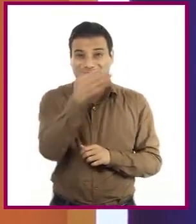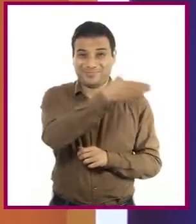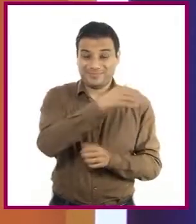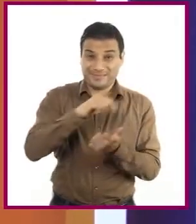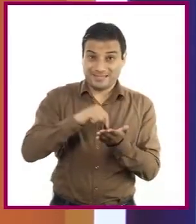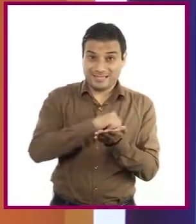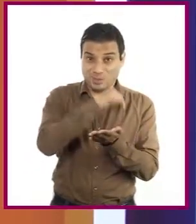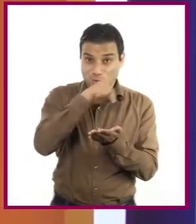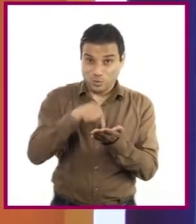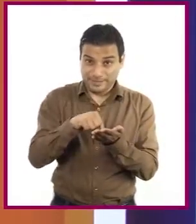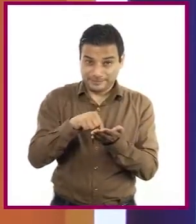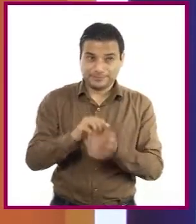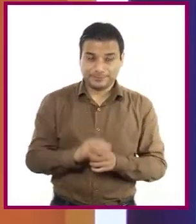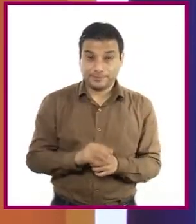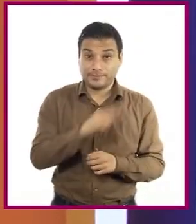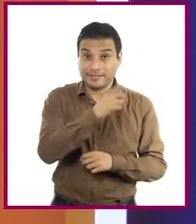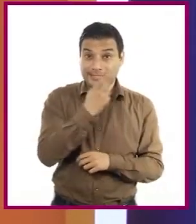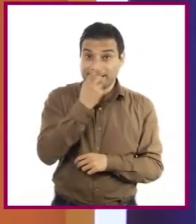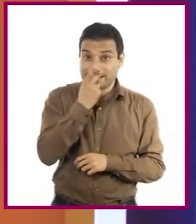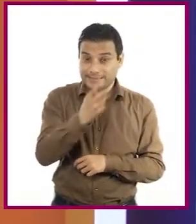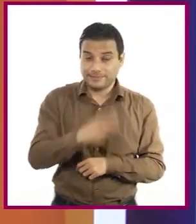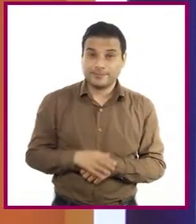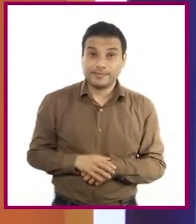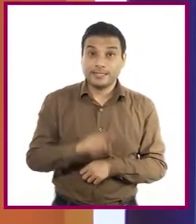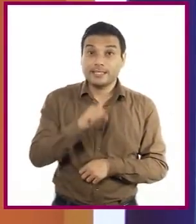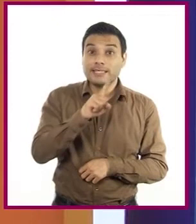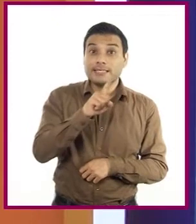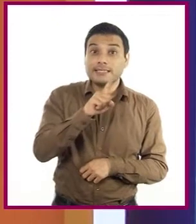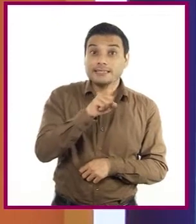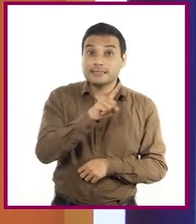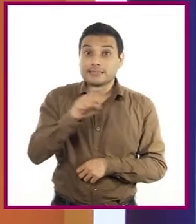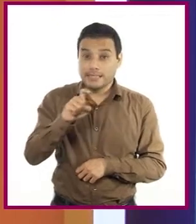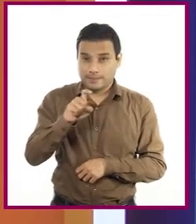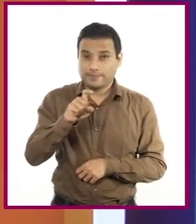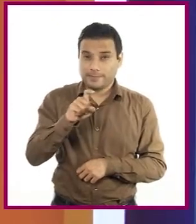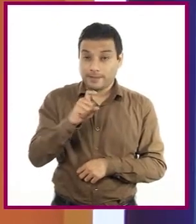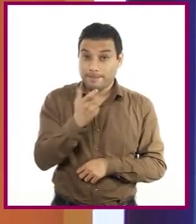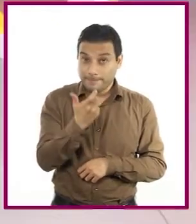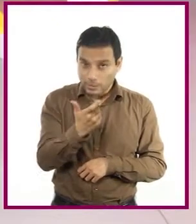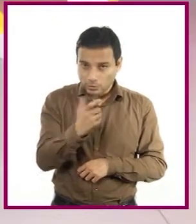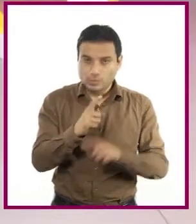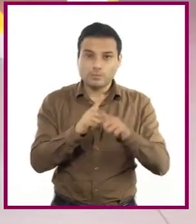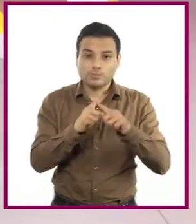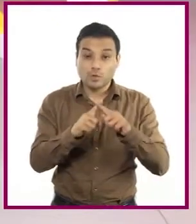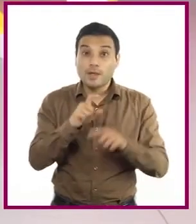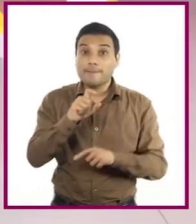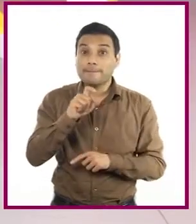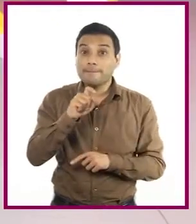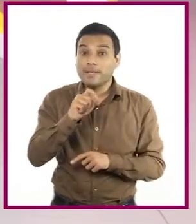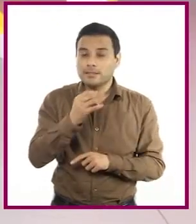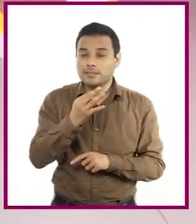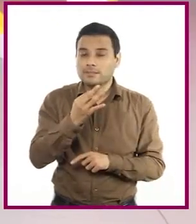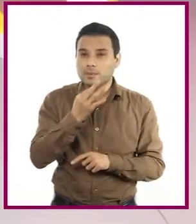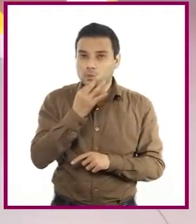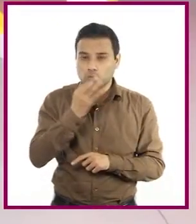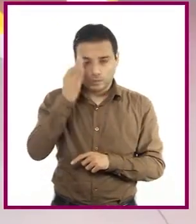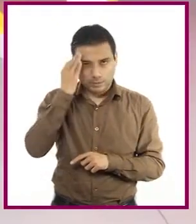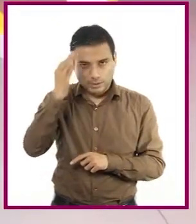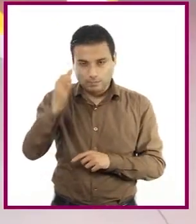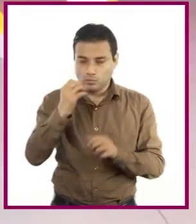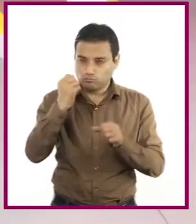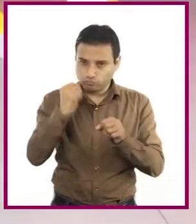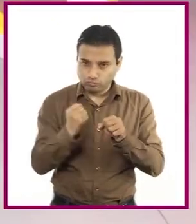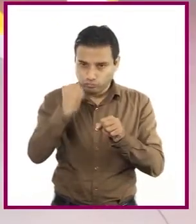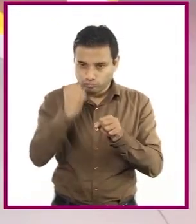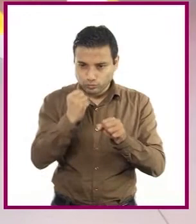ser caladas les cobraría 100 pesos por 20 minutos de uso de la máquina. El encargado del lugar les